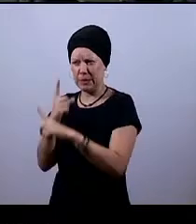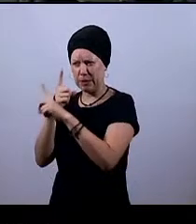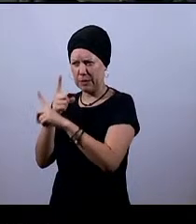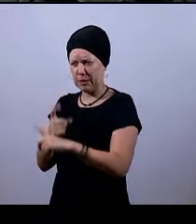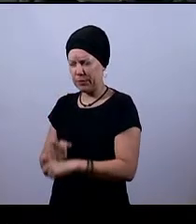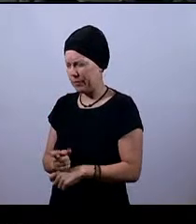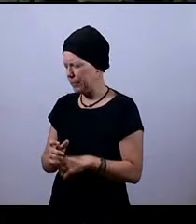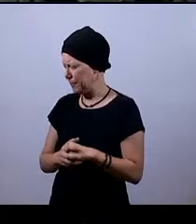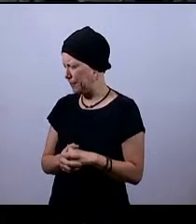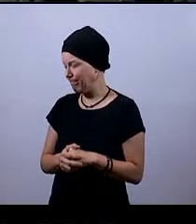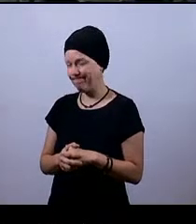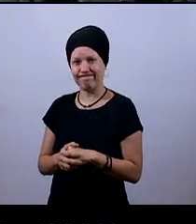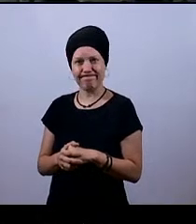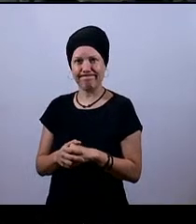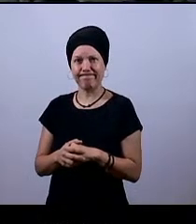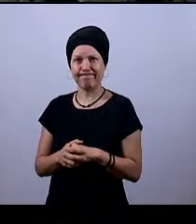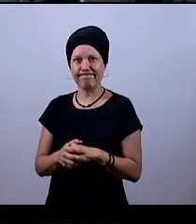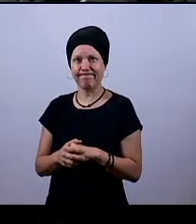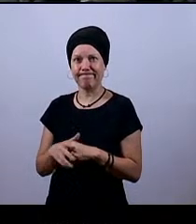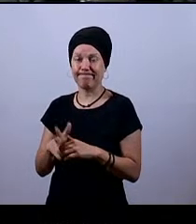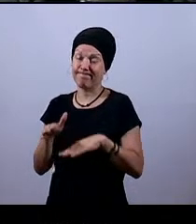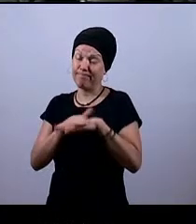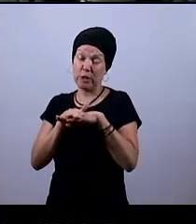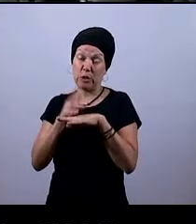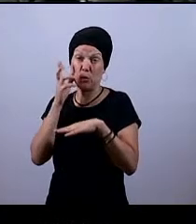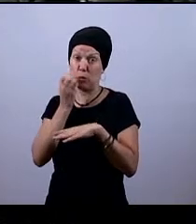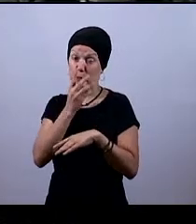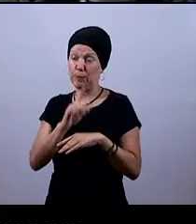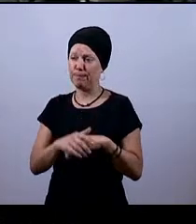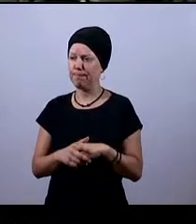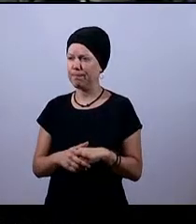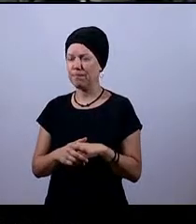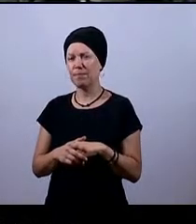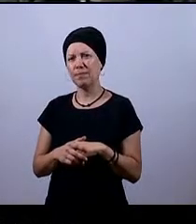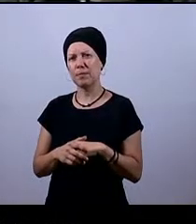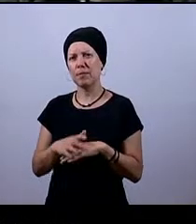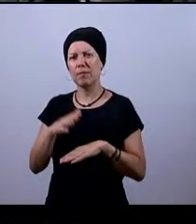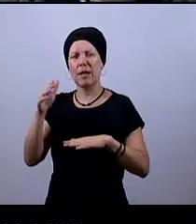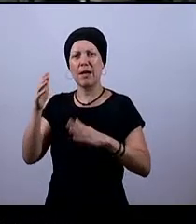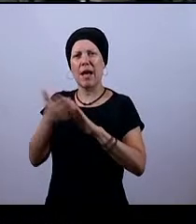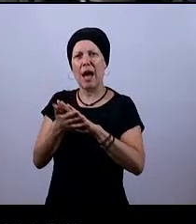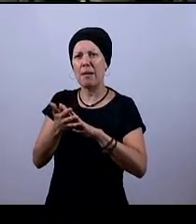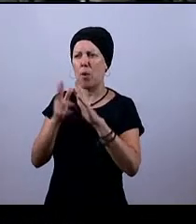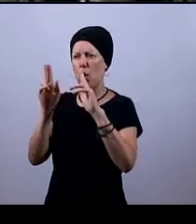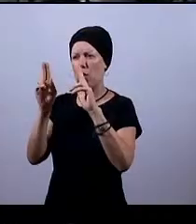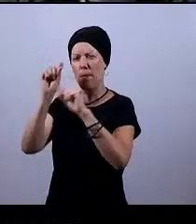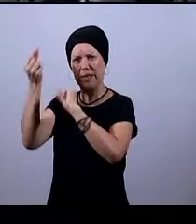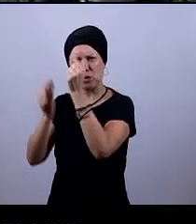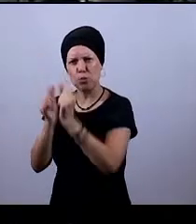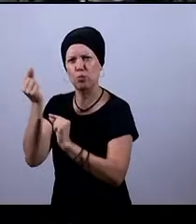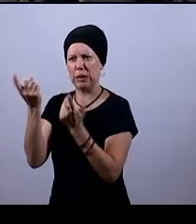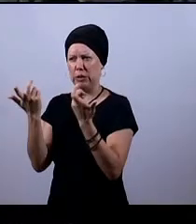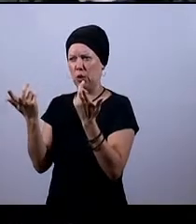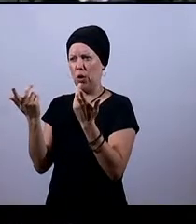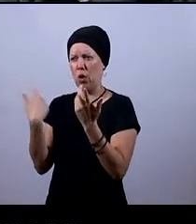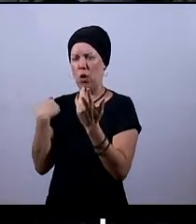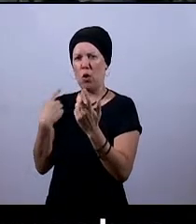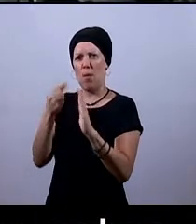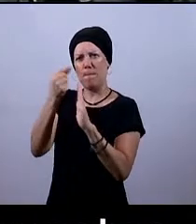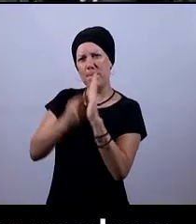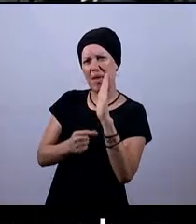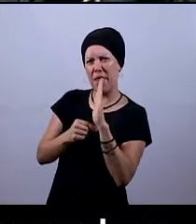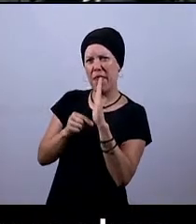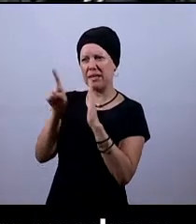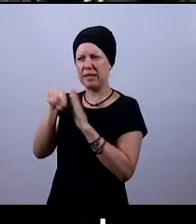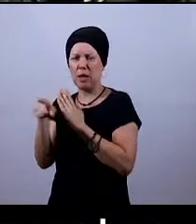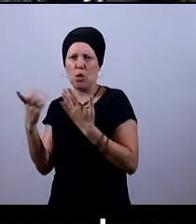muchos aspectos pues justamente tocan su consejería. Presupuestos que no salen adelante, medidas fiscales que unas sí, otras no, acción